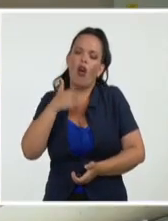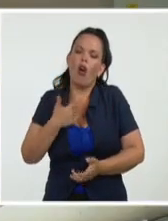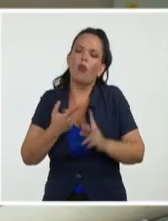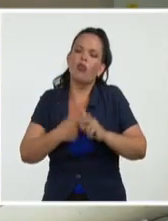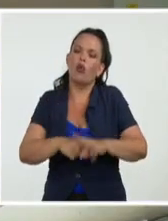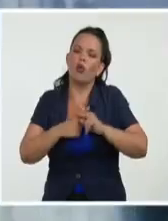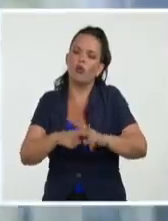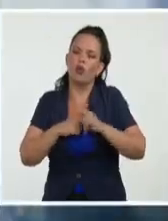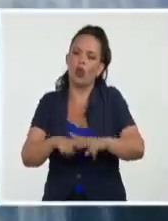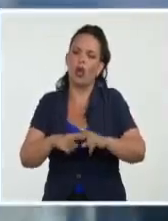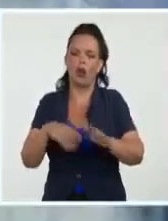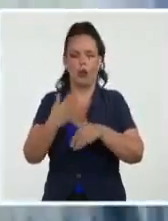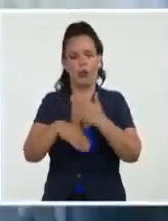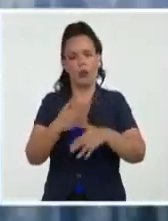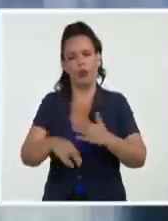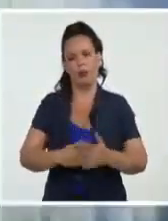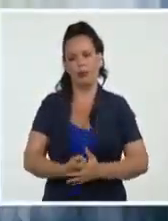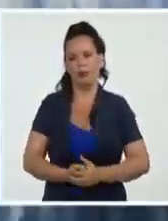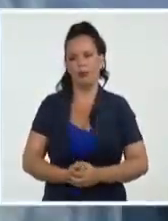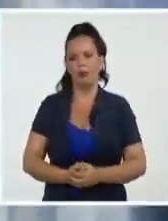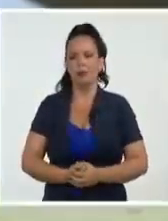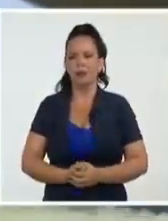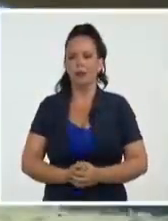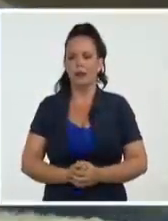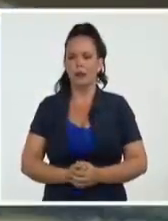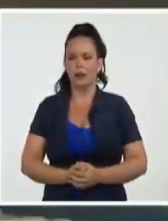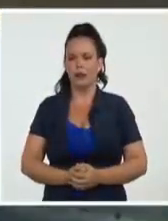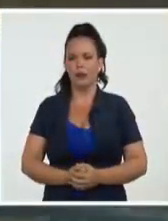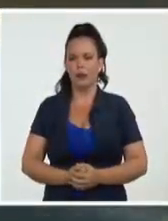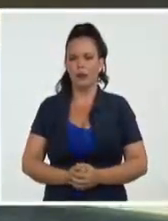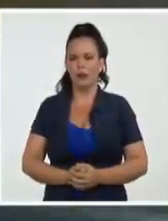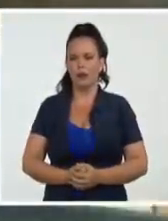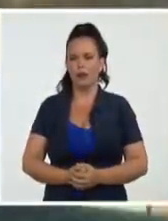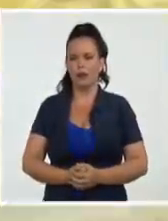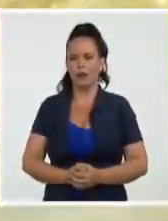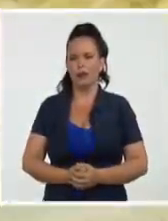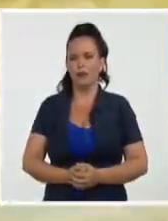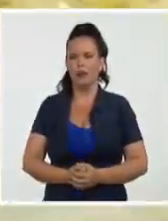camarógrafo Eide La Pera y Jordanis Rodríguez Laurencio, Sistema Informativo de la Televisión Cubana.